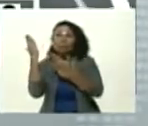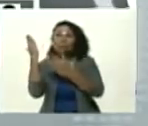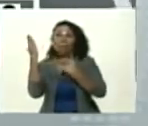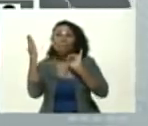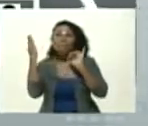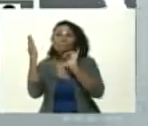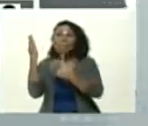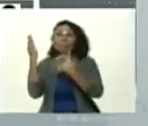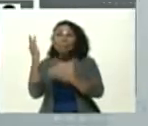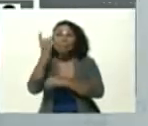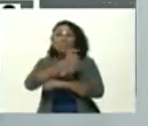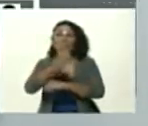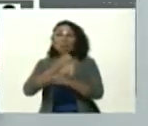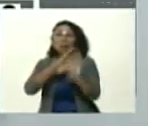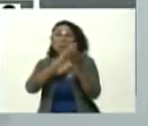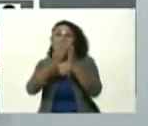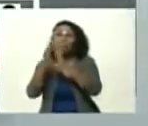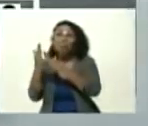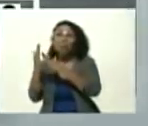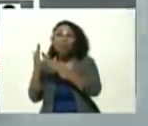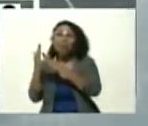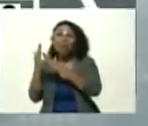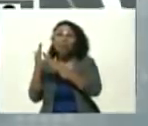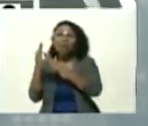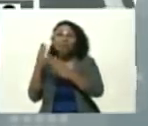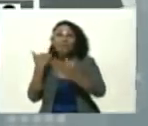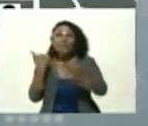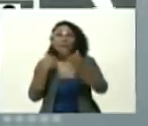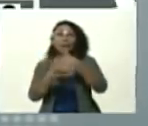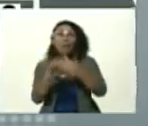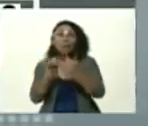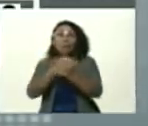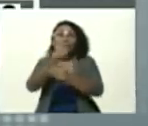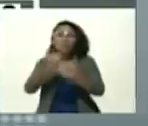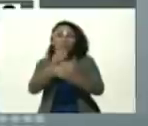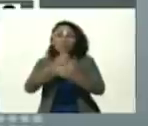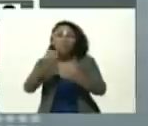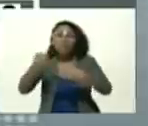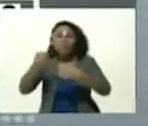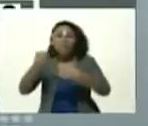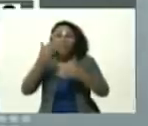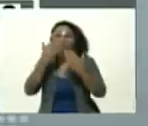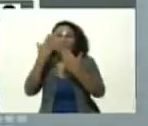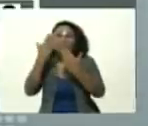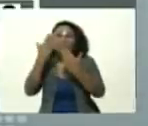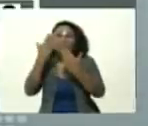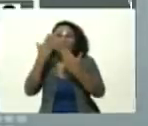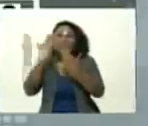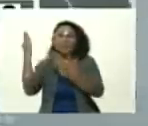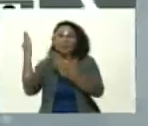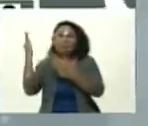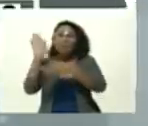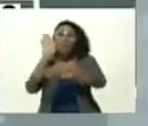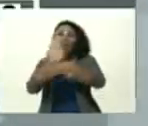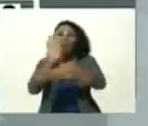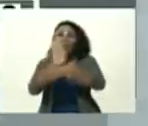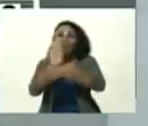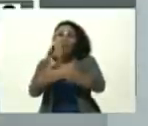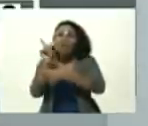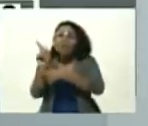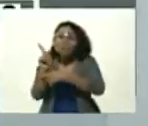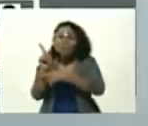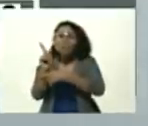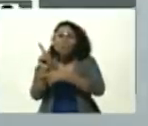gente de la comunidad salió y los amarró. Pero miren, yo le pido que animalitos, son unos